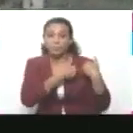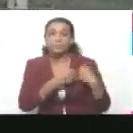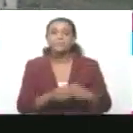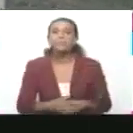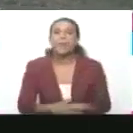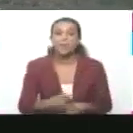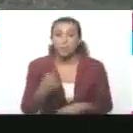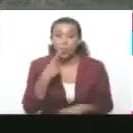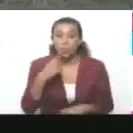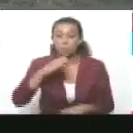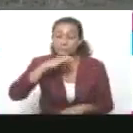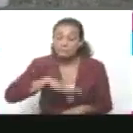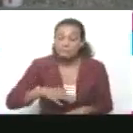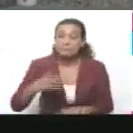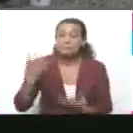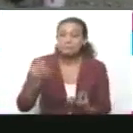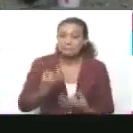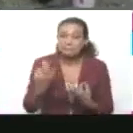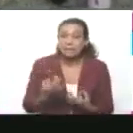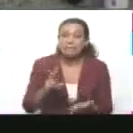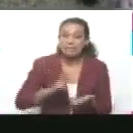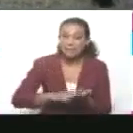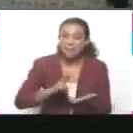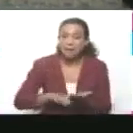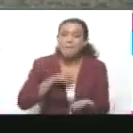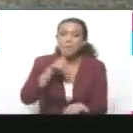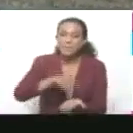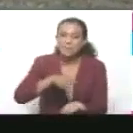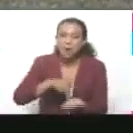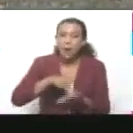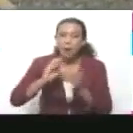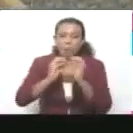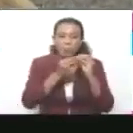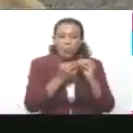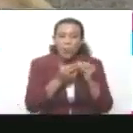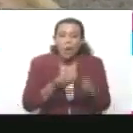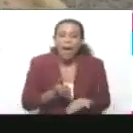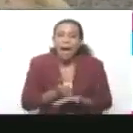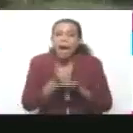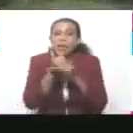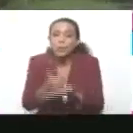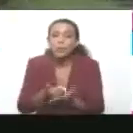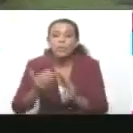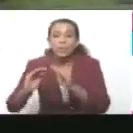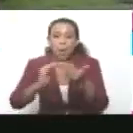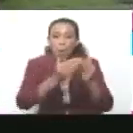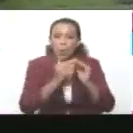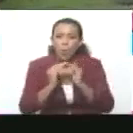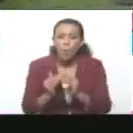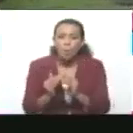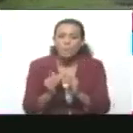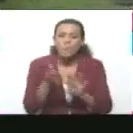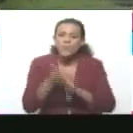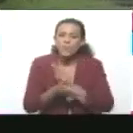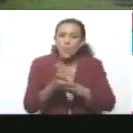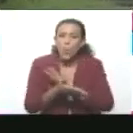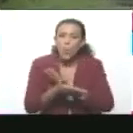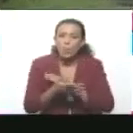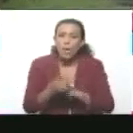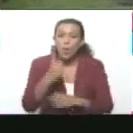parece un momento histórico de haber participado y haber aportado un granito de arena en lo que es el